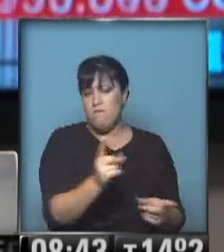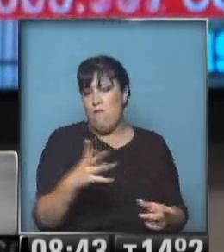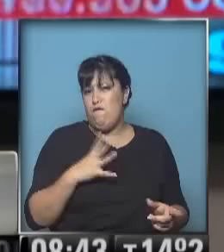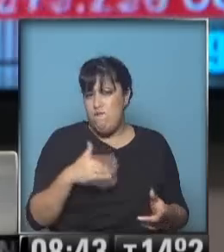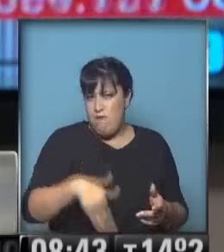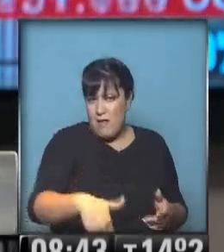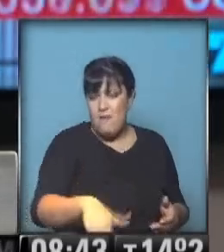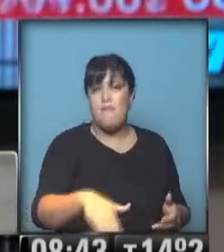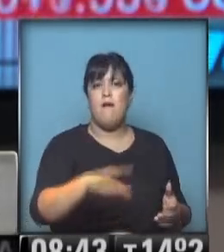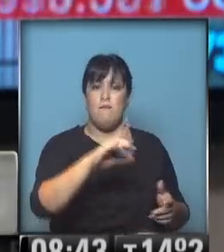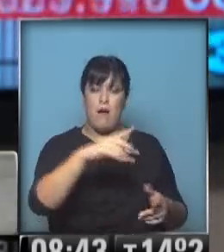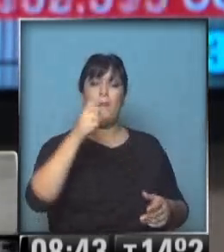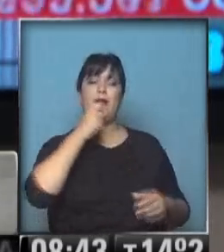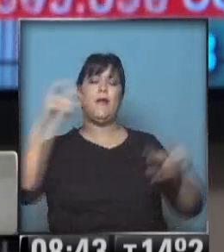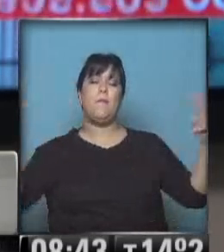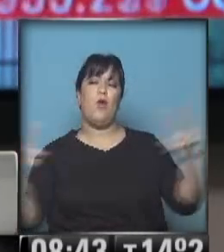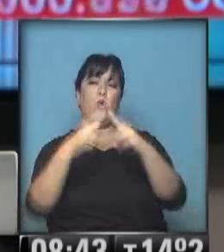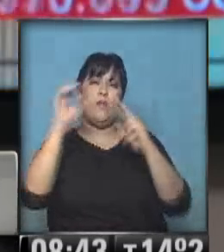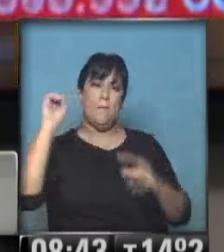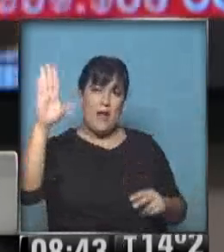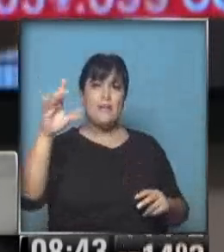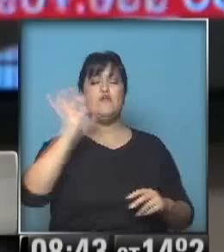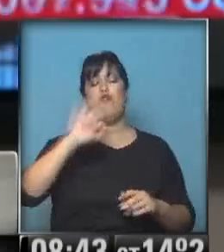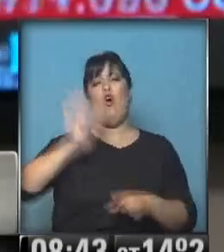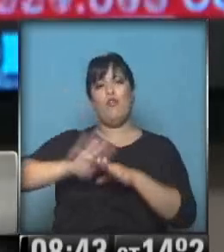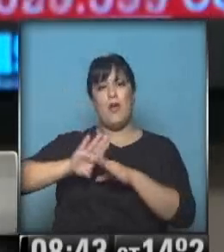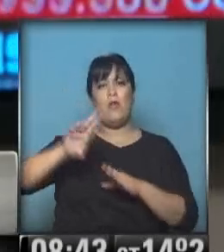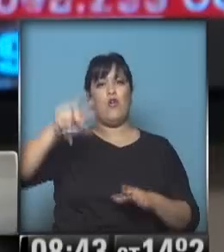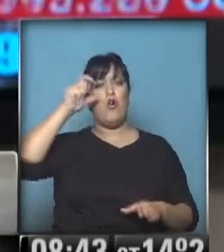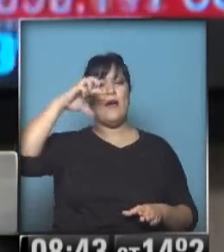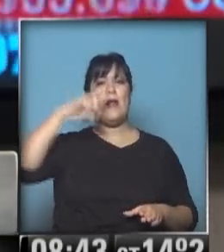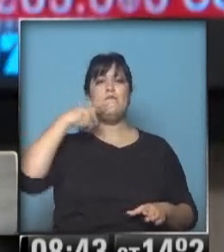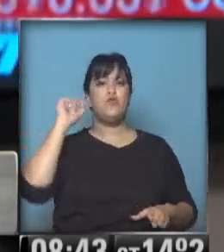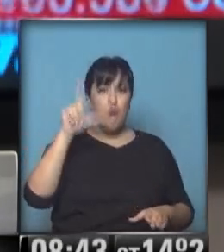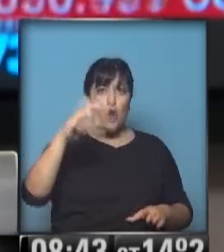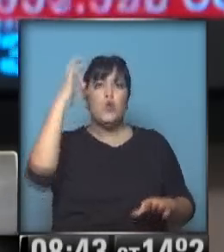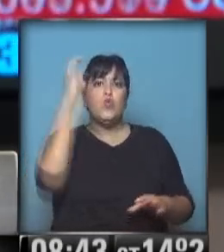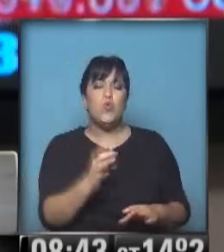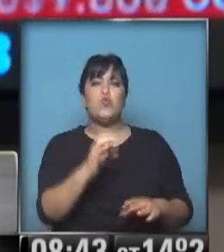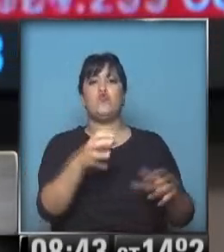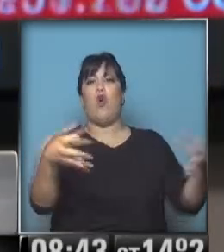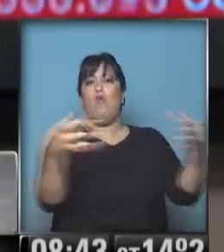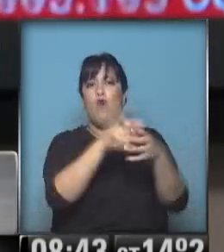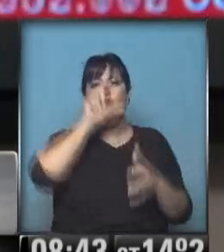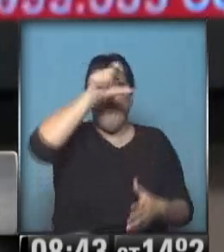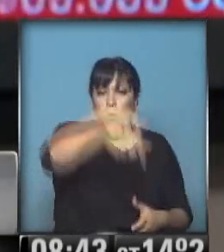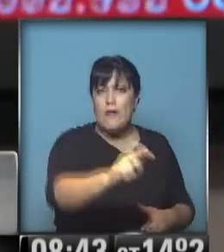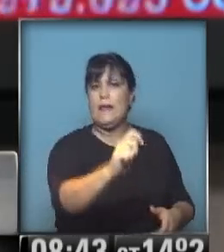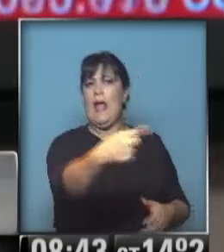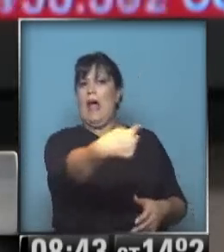quedaban pendientes como club de París como la deuda con repsol aparece esta cuestión de los fondos wire este ataque contra Argentina